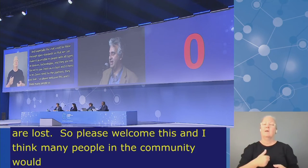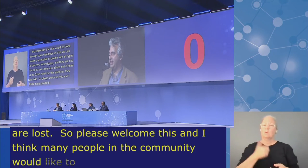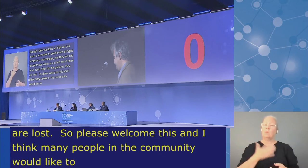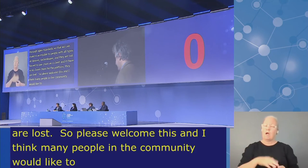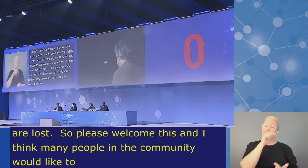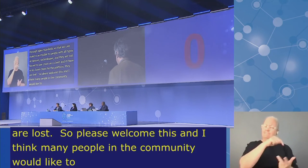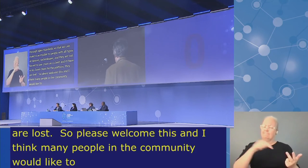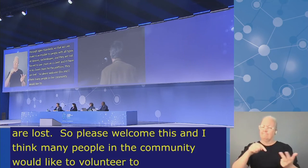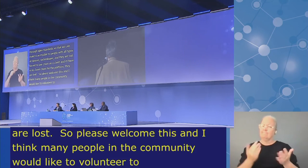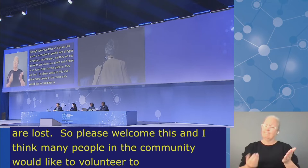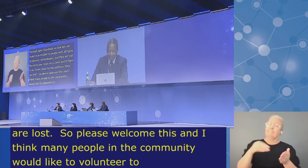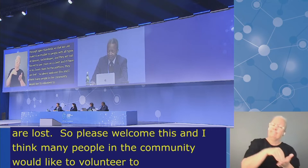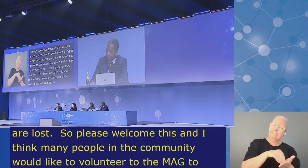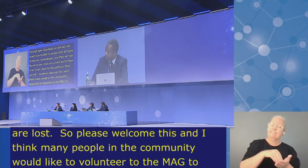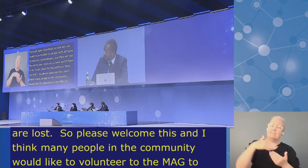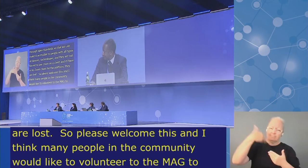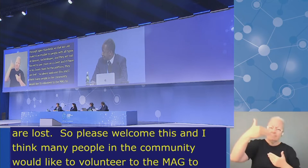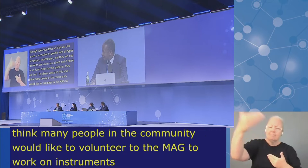Pienso que esto se podría tomar en cuenta.